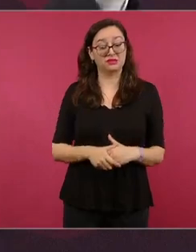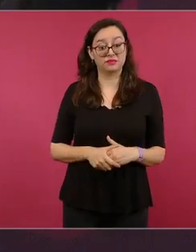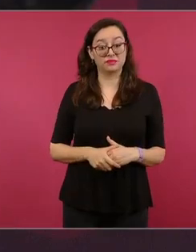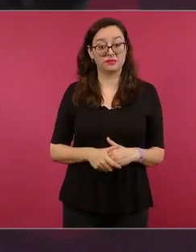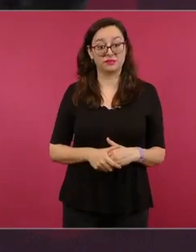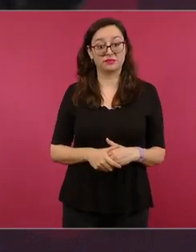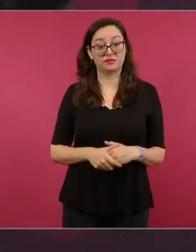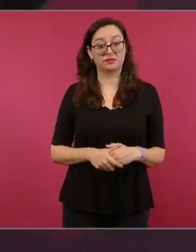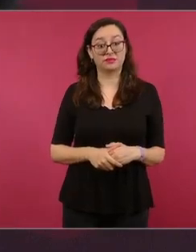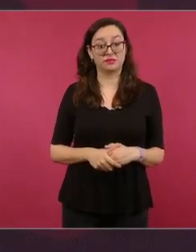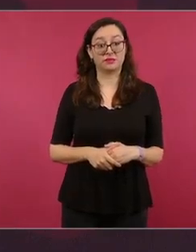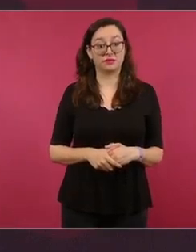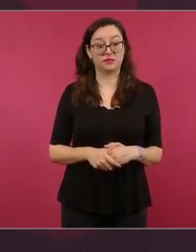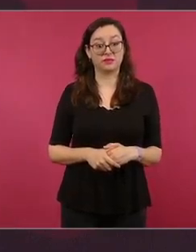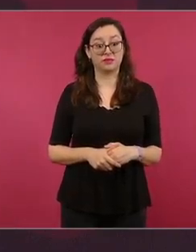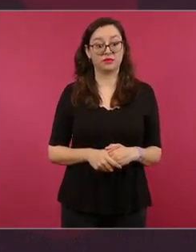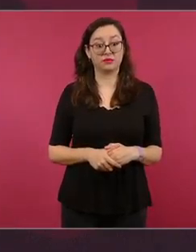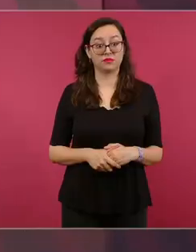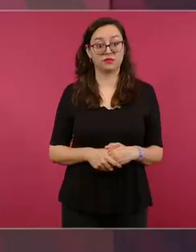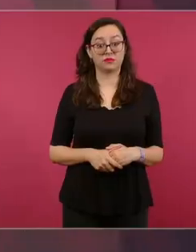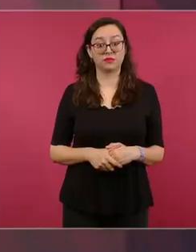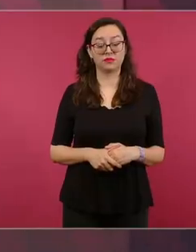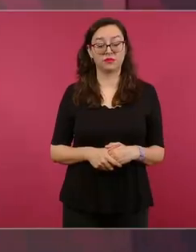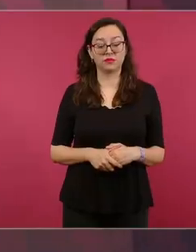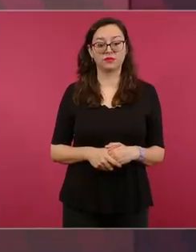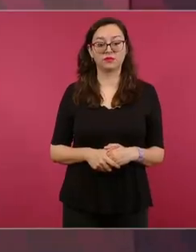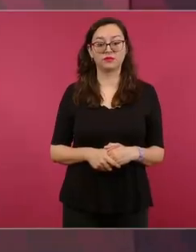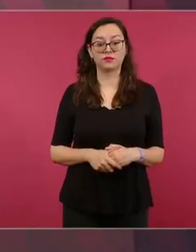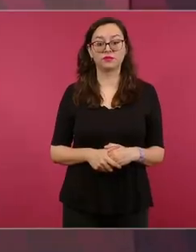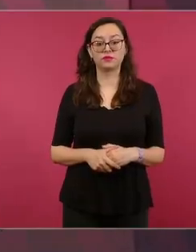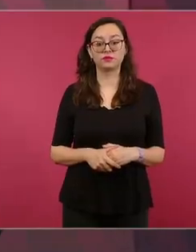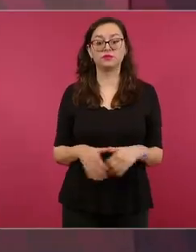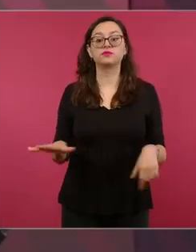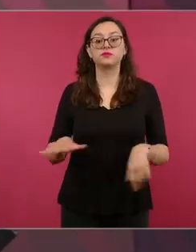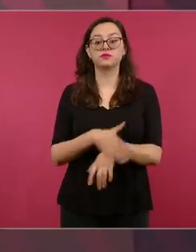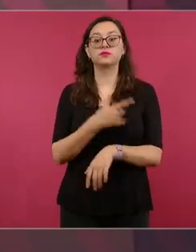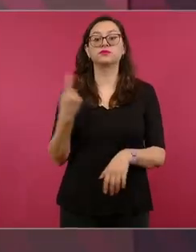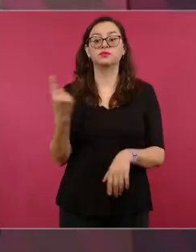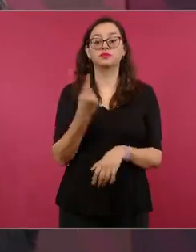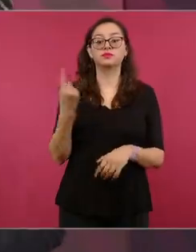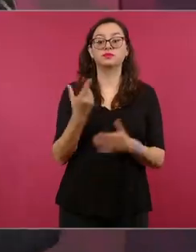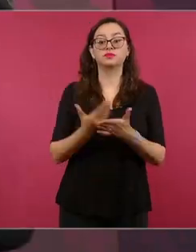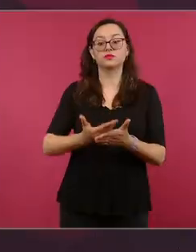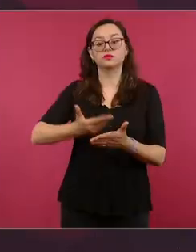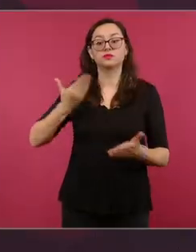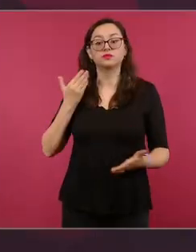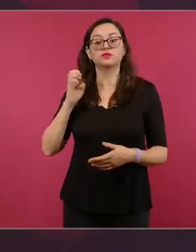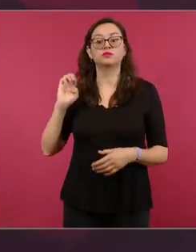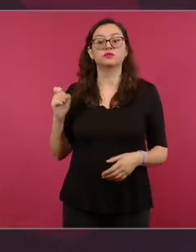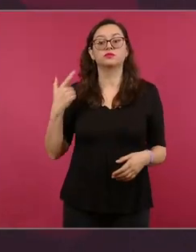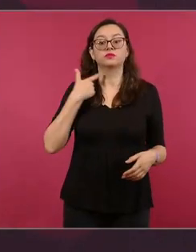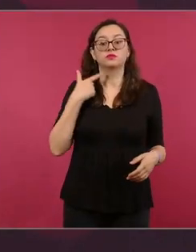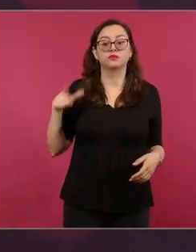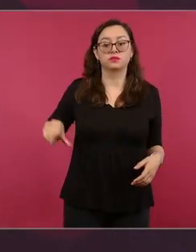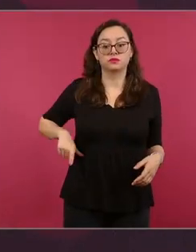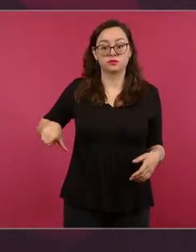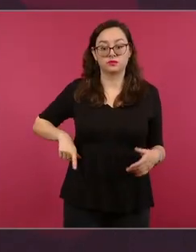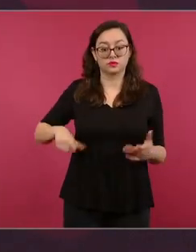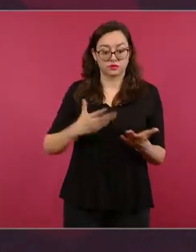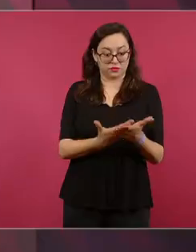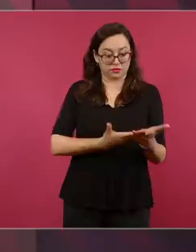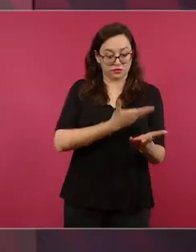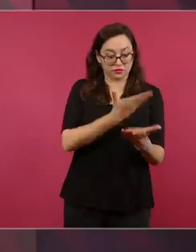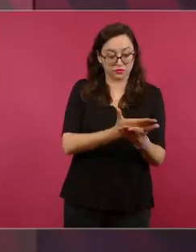Es más, todo el plan, y se puede probar, era que al final de este